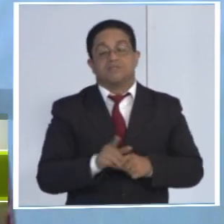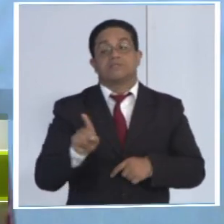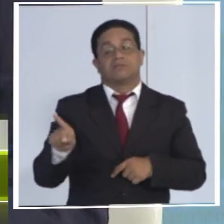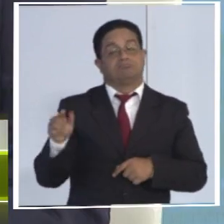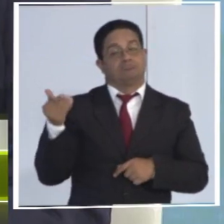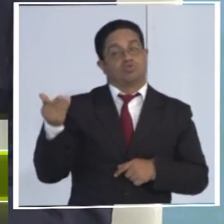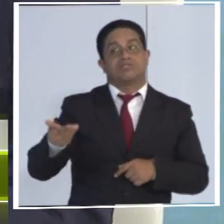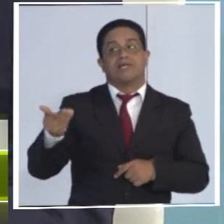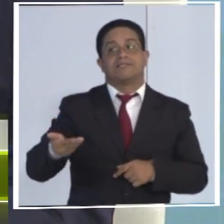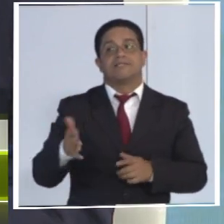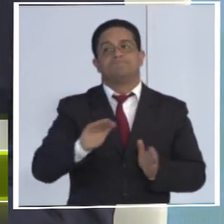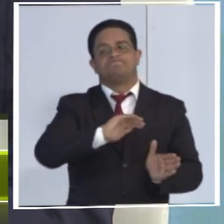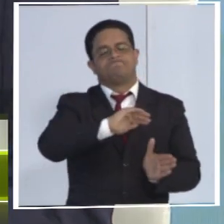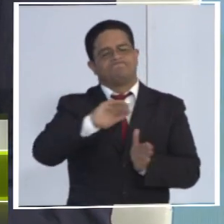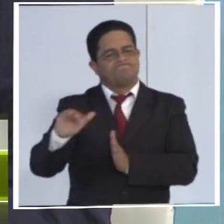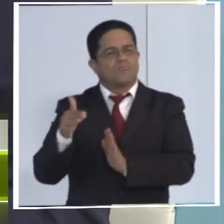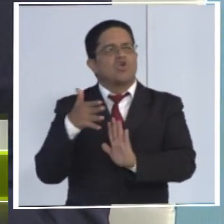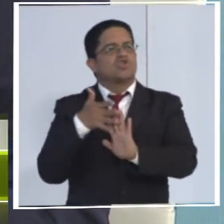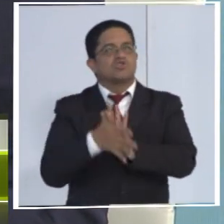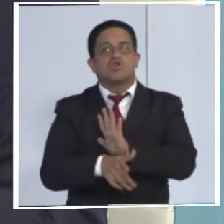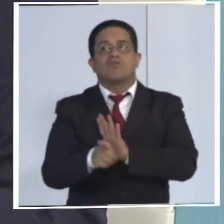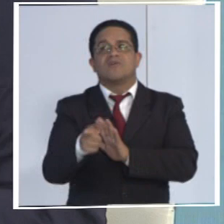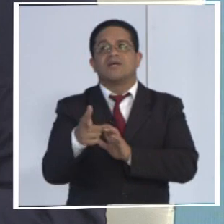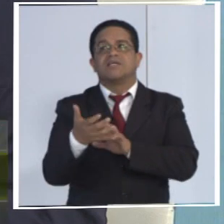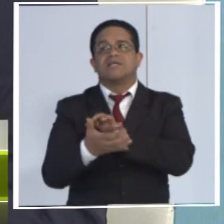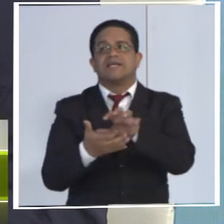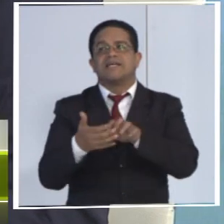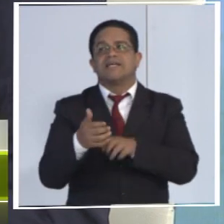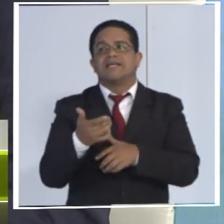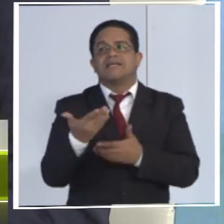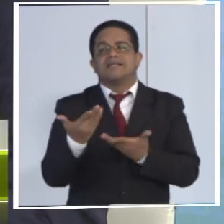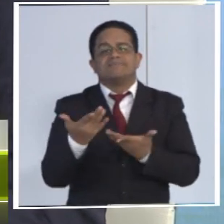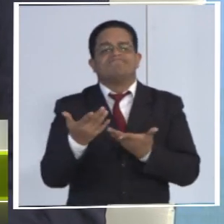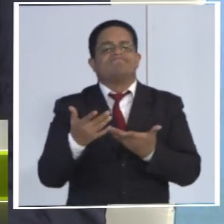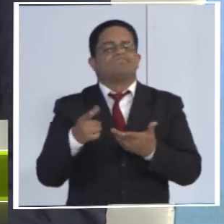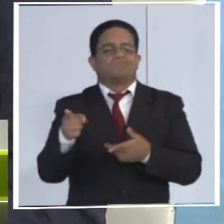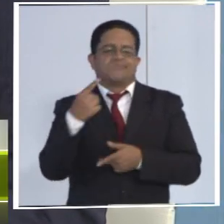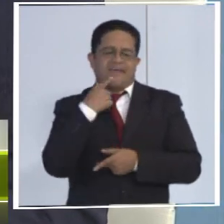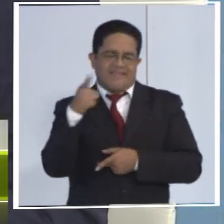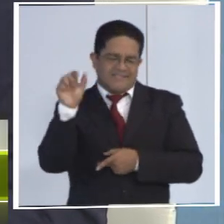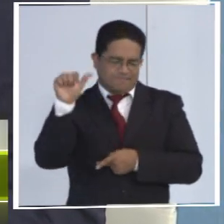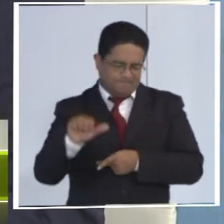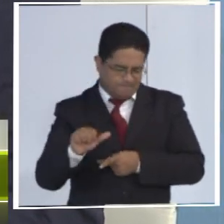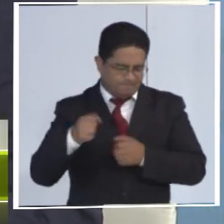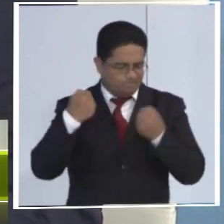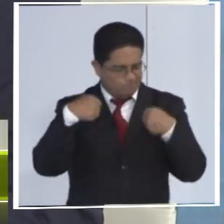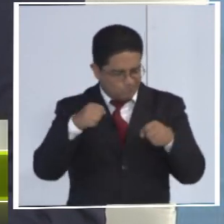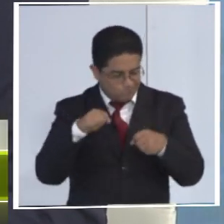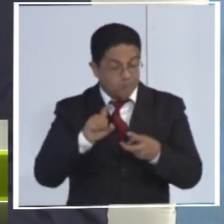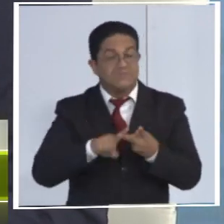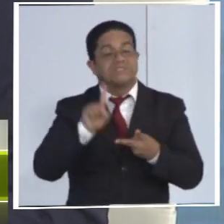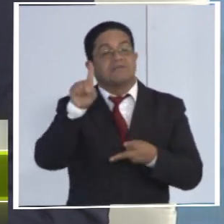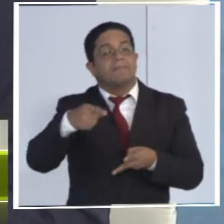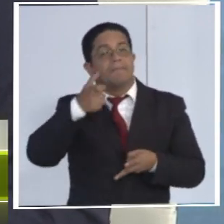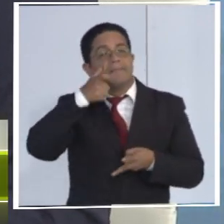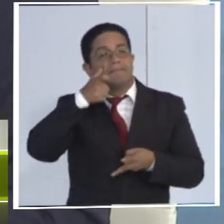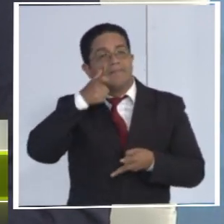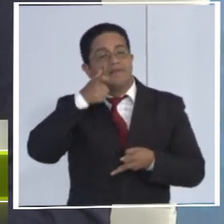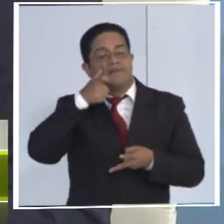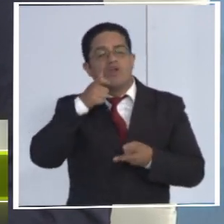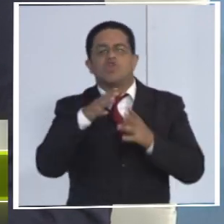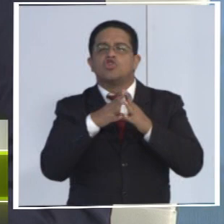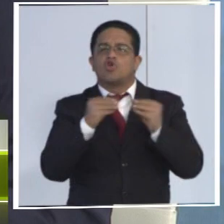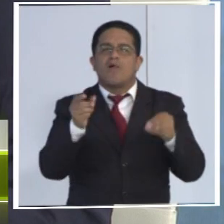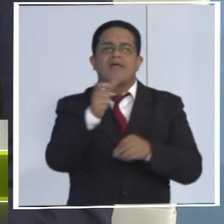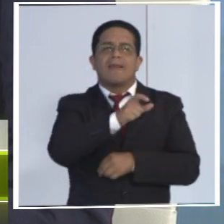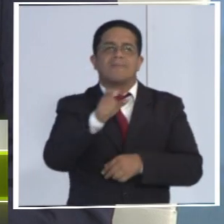Importante. Con respecto a las secuelas, nos habla sobre rehabilitaciones, nos habla sobre el seguimiento del paciente. ¿Deben de tomar estos